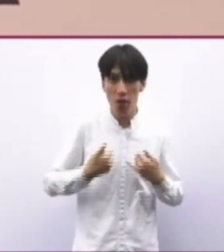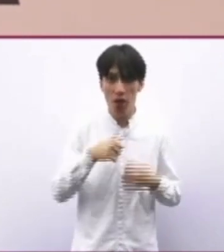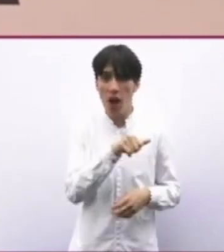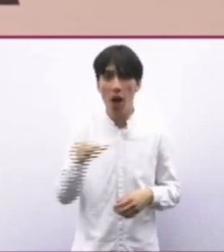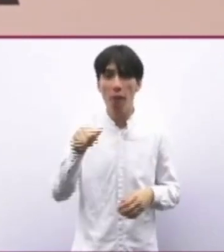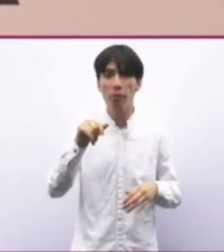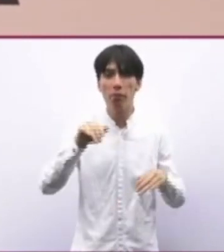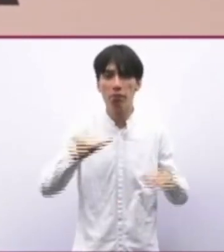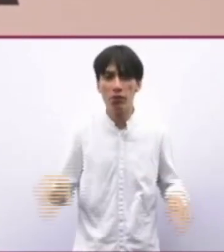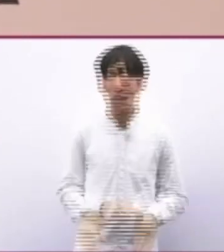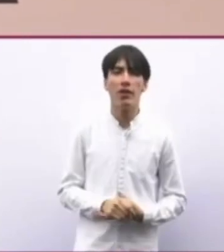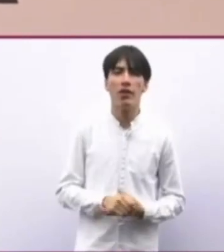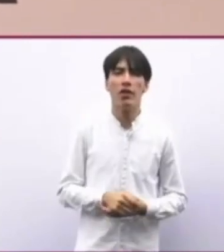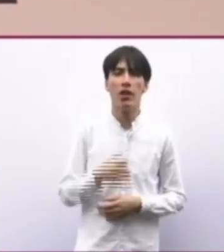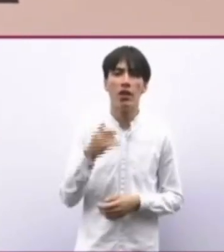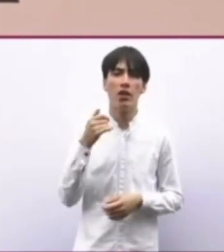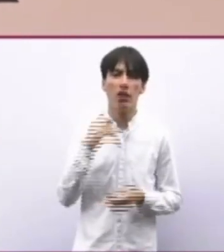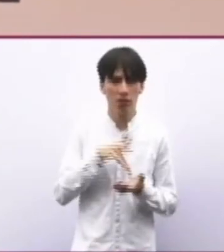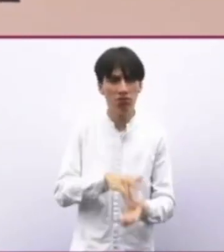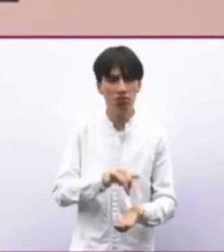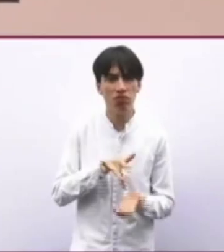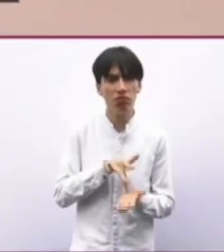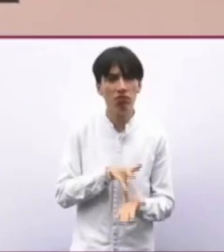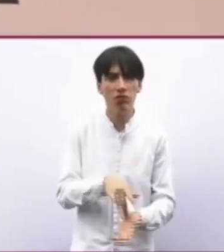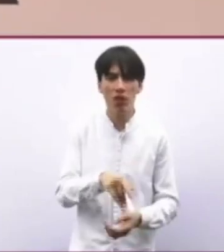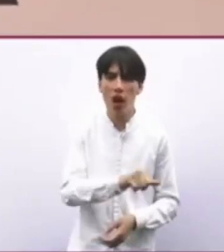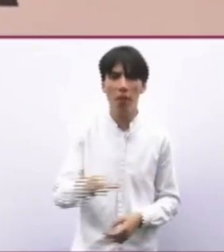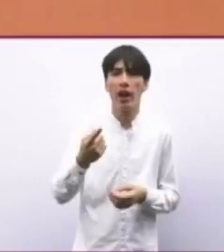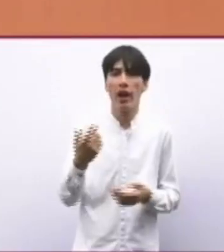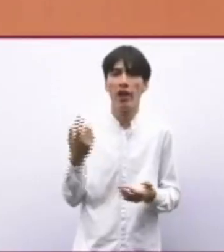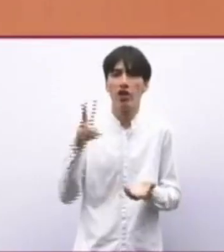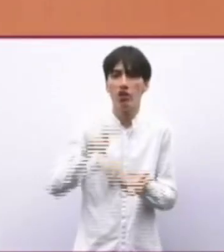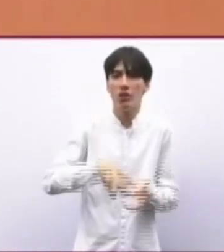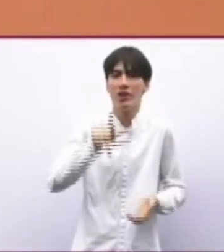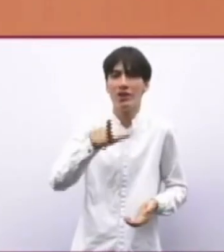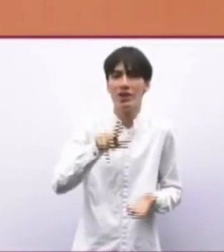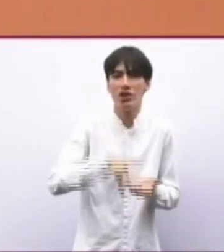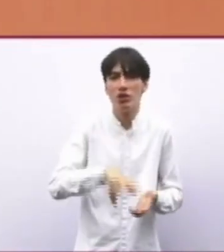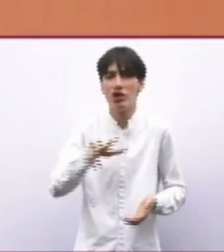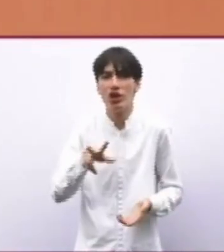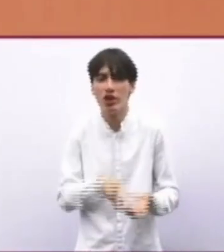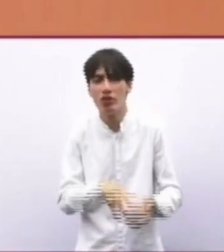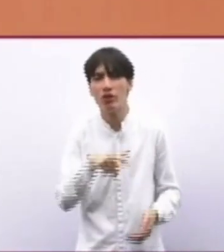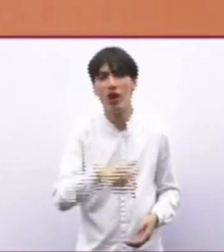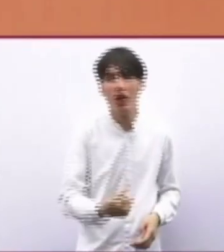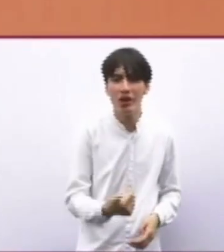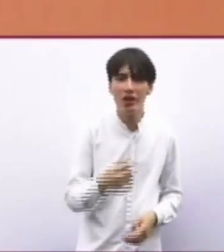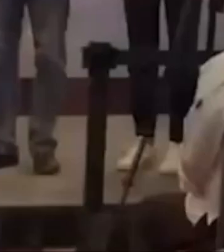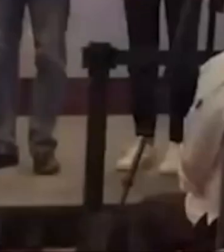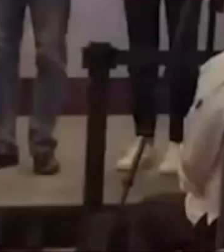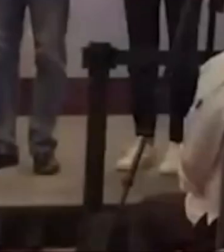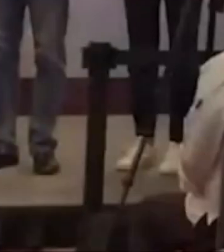candidatos locales solicitaron la protección a la federación escuchemos parte de lo que dijo la candidata de morena a la presidencia de la